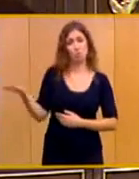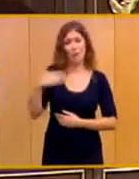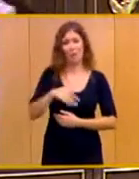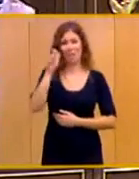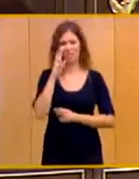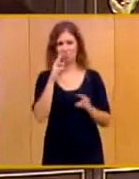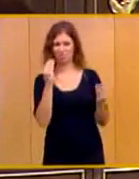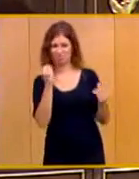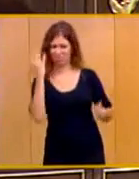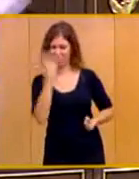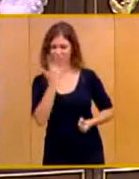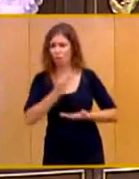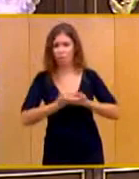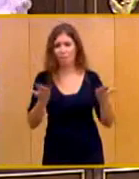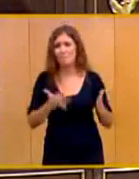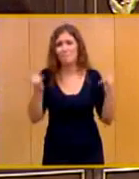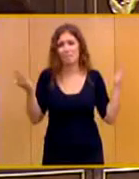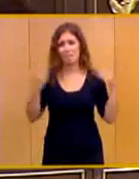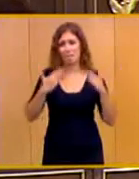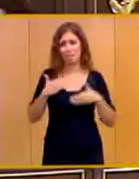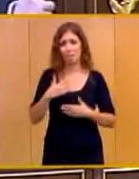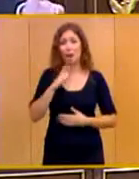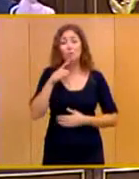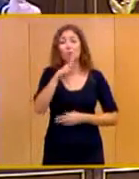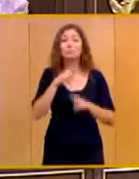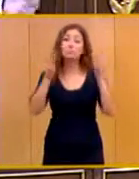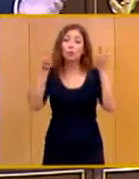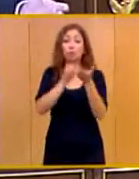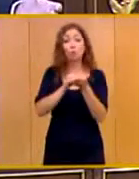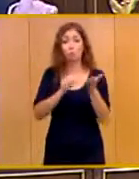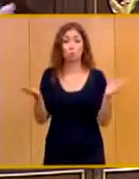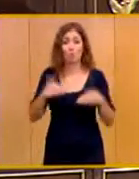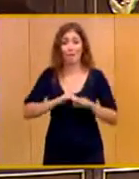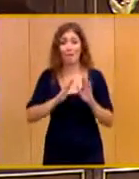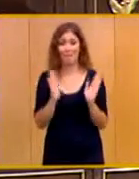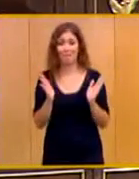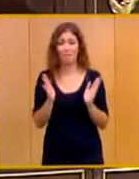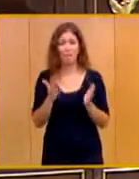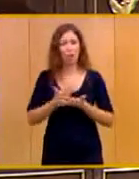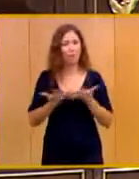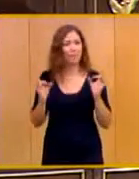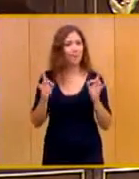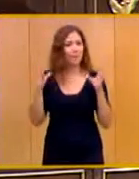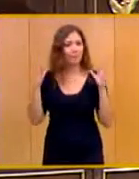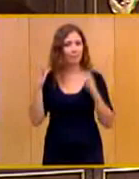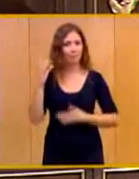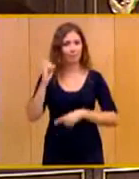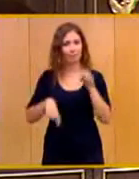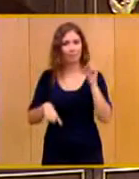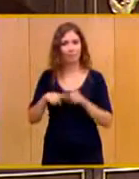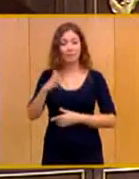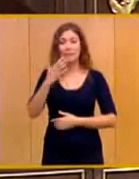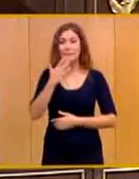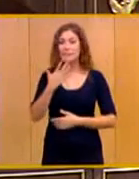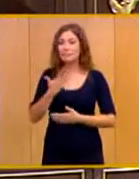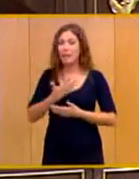confianza. Y eso es algo que no se cura, señoría. La confianza es tan frágil como el vidrio de una bombilla